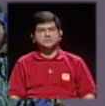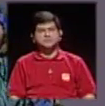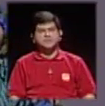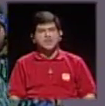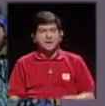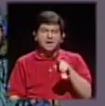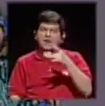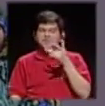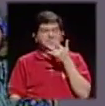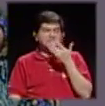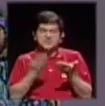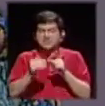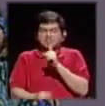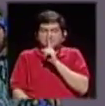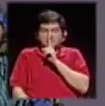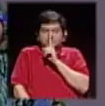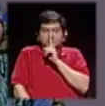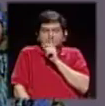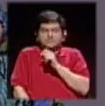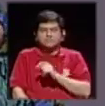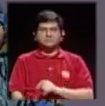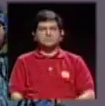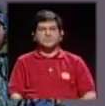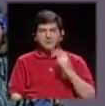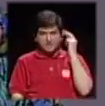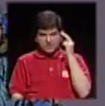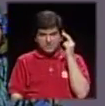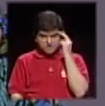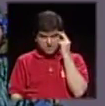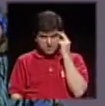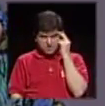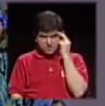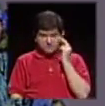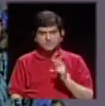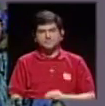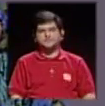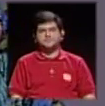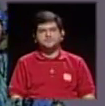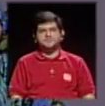han preferido callar, pues, ¿verdad? Porque